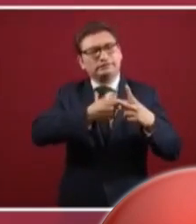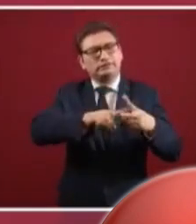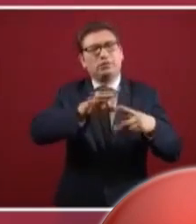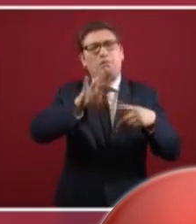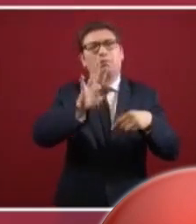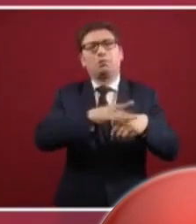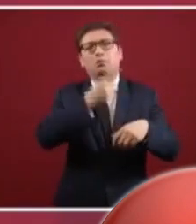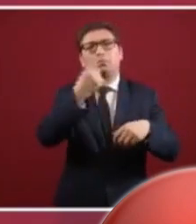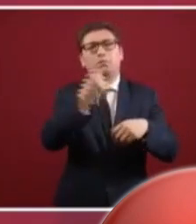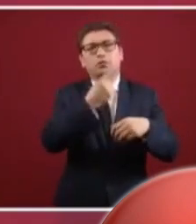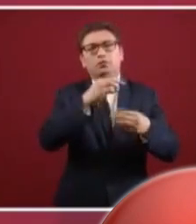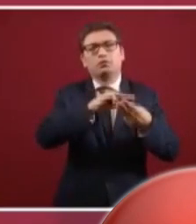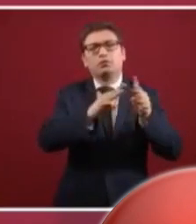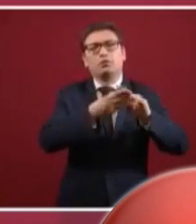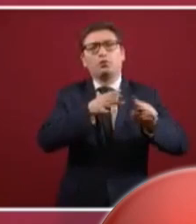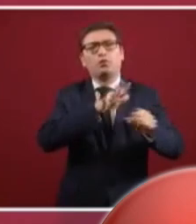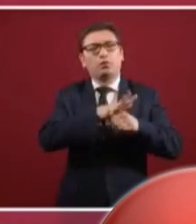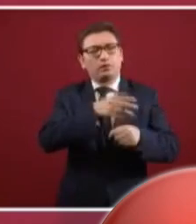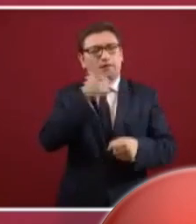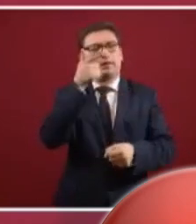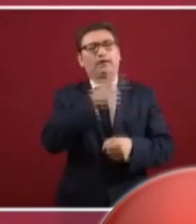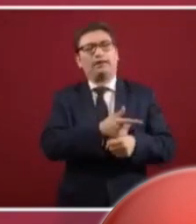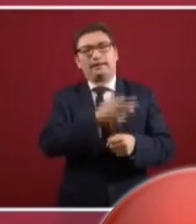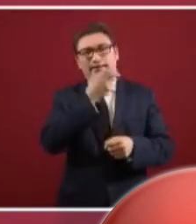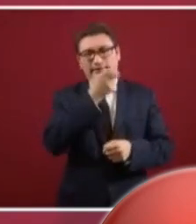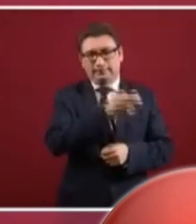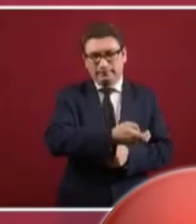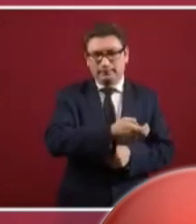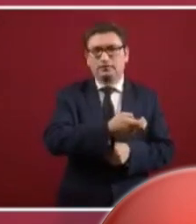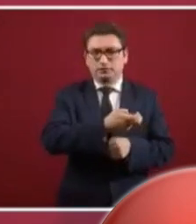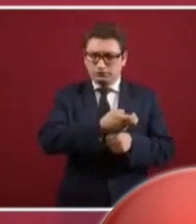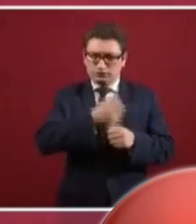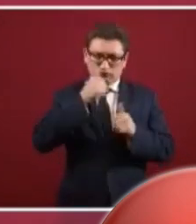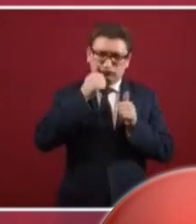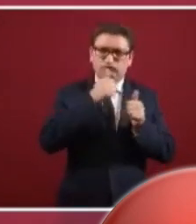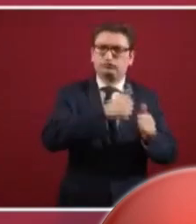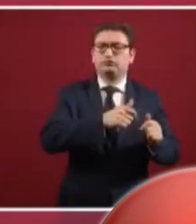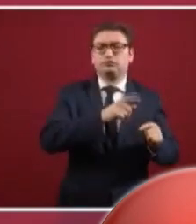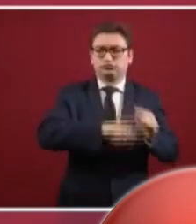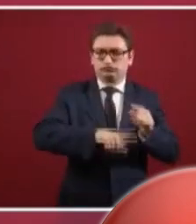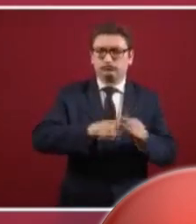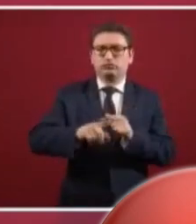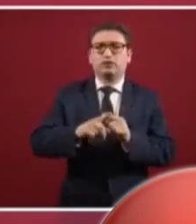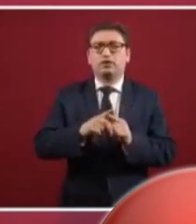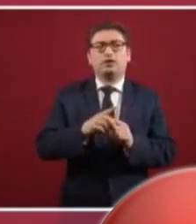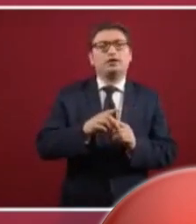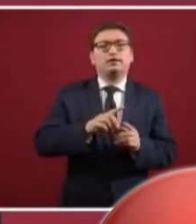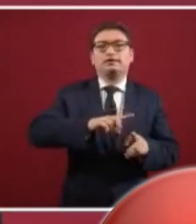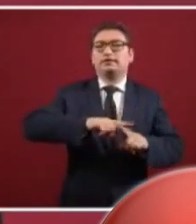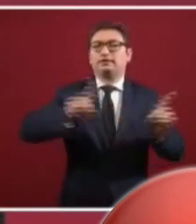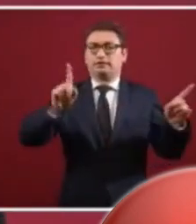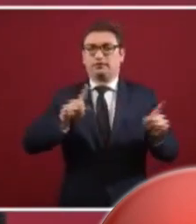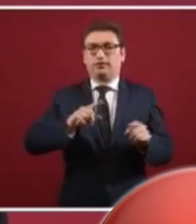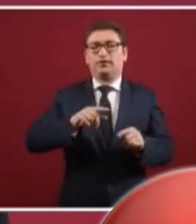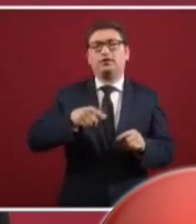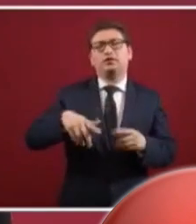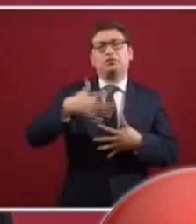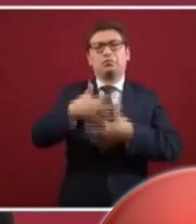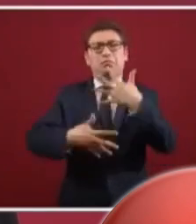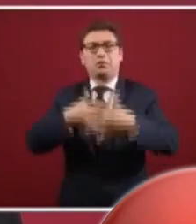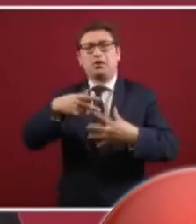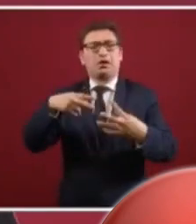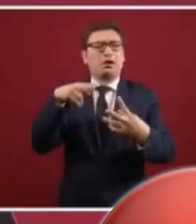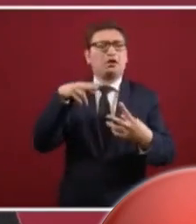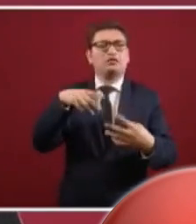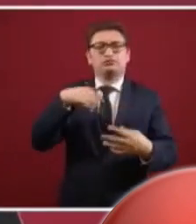no apostando, como se ha hecho, a querer enfrentar la violencia con